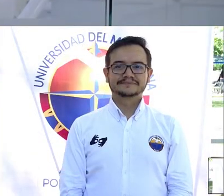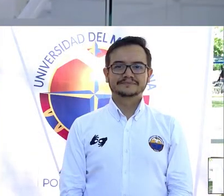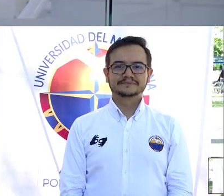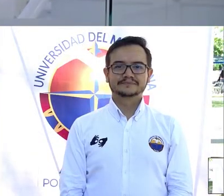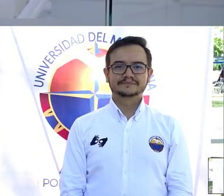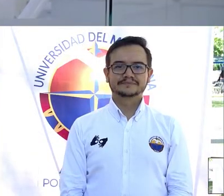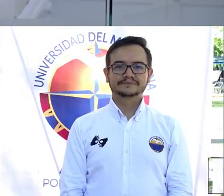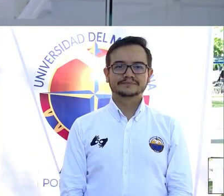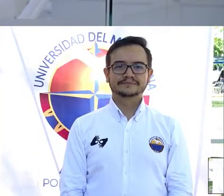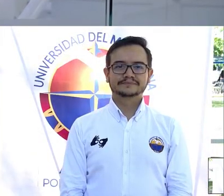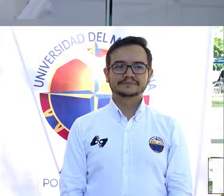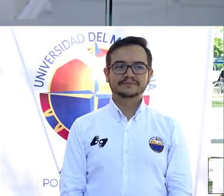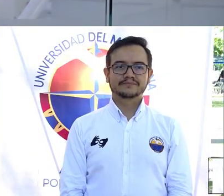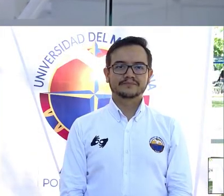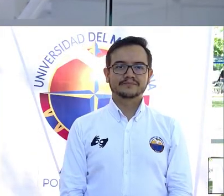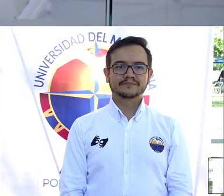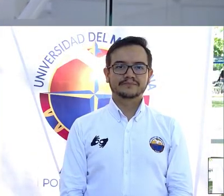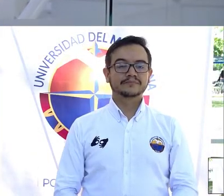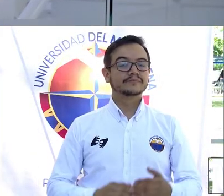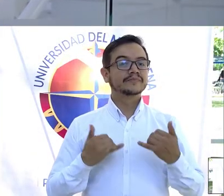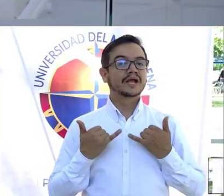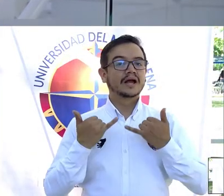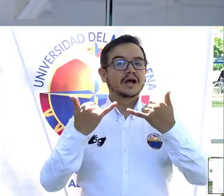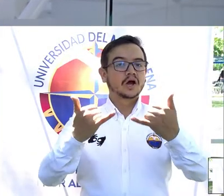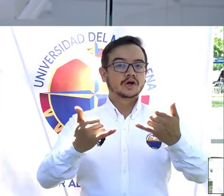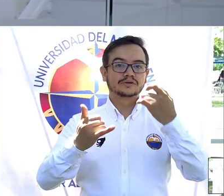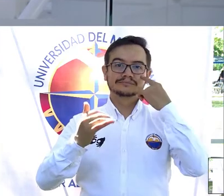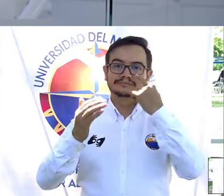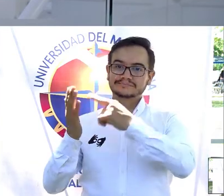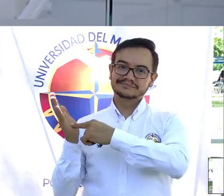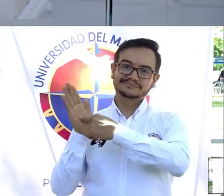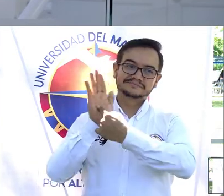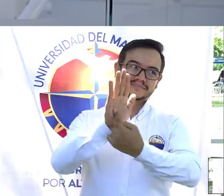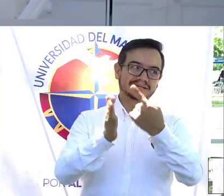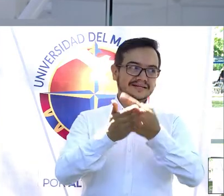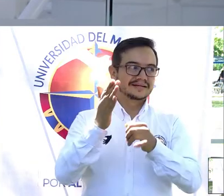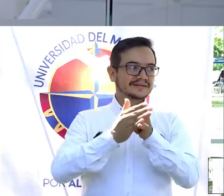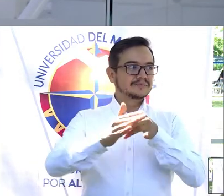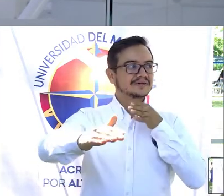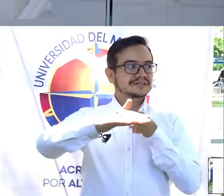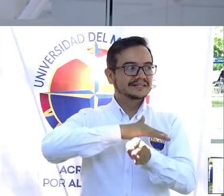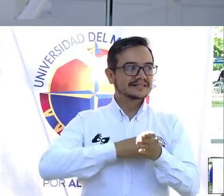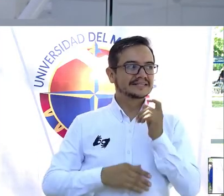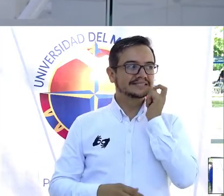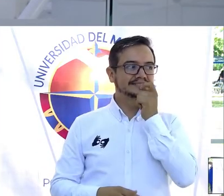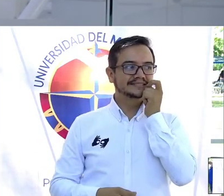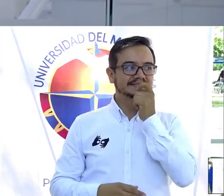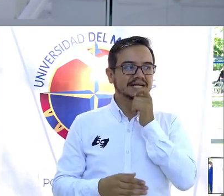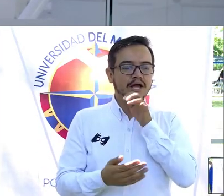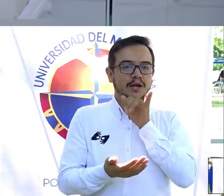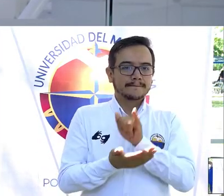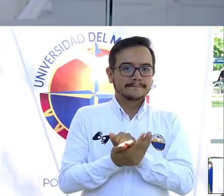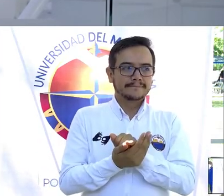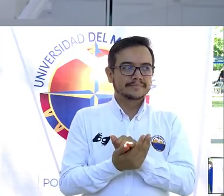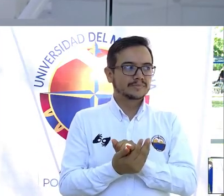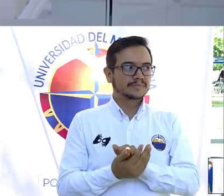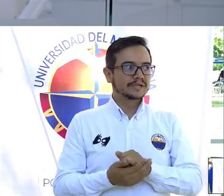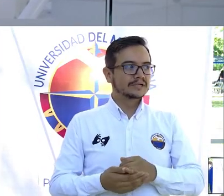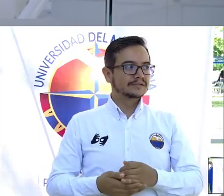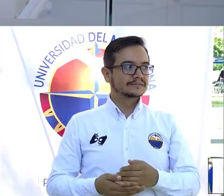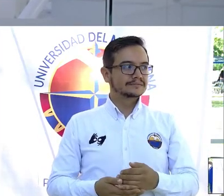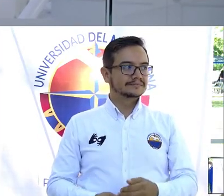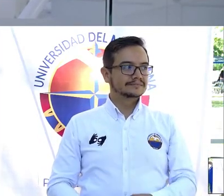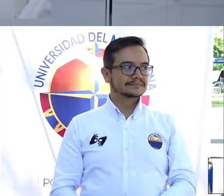relación docencia-servicio, queremos resaltar la gestión activa que viene realizando la Facultad de Ciencias de la